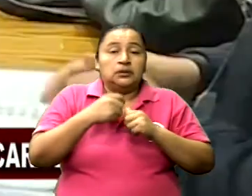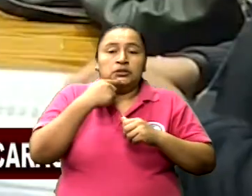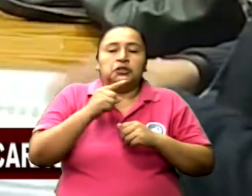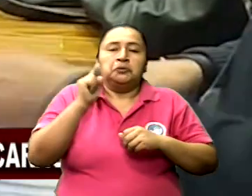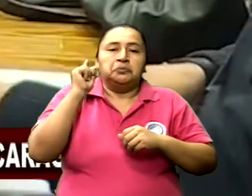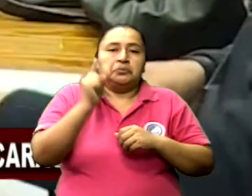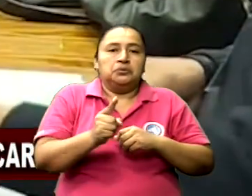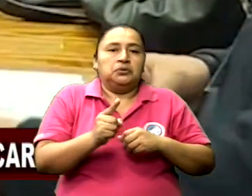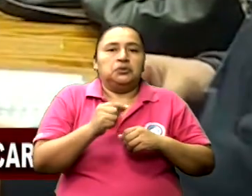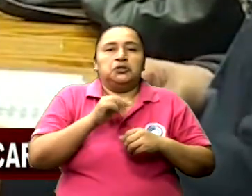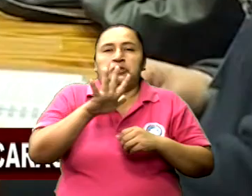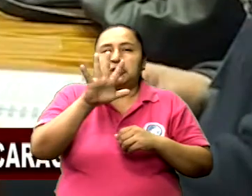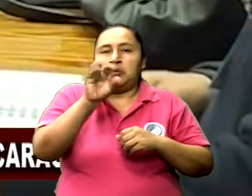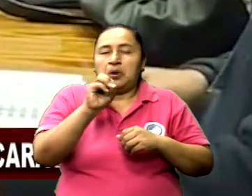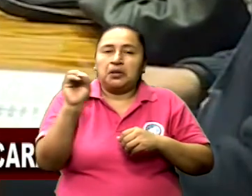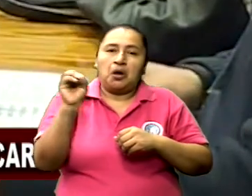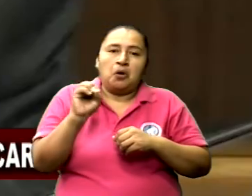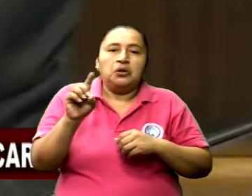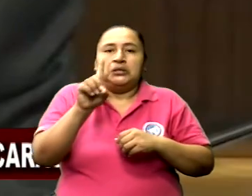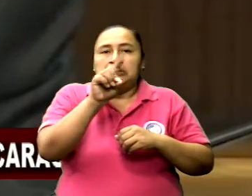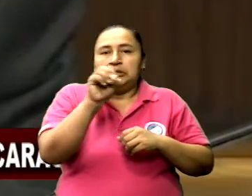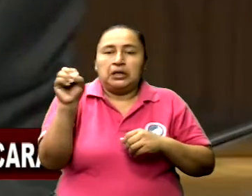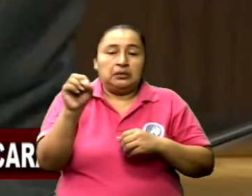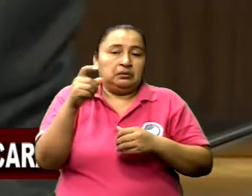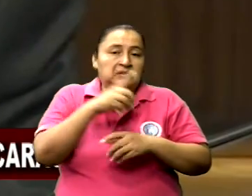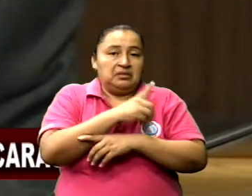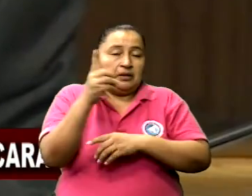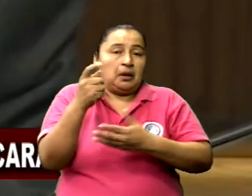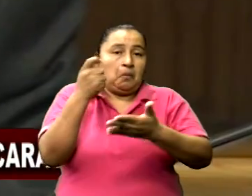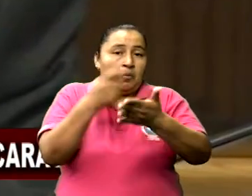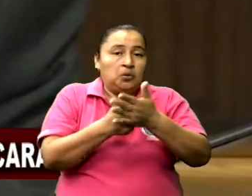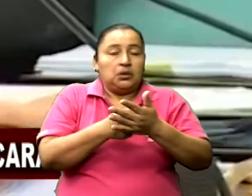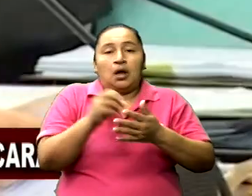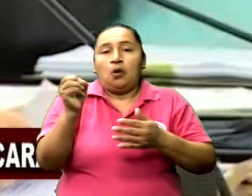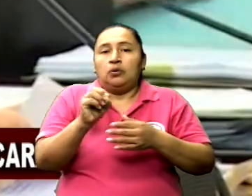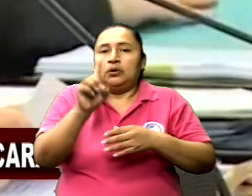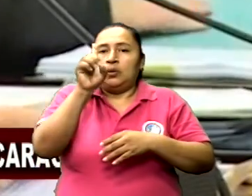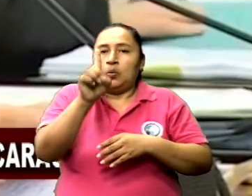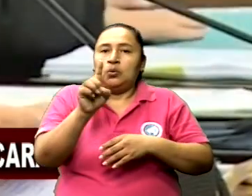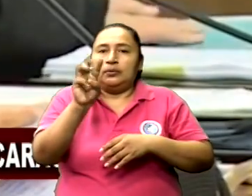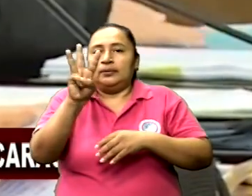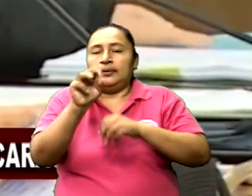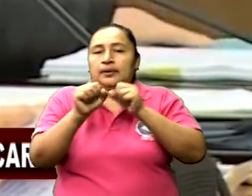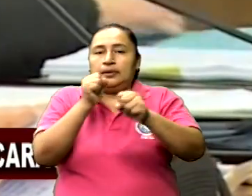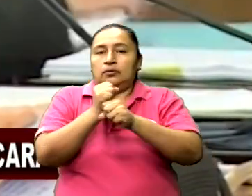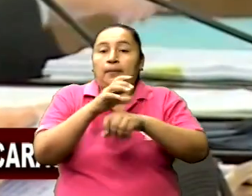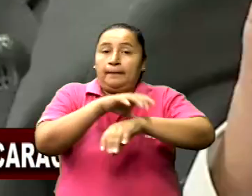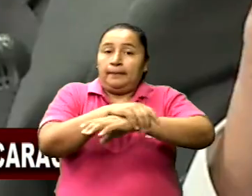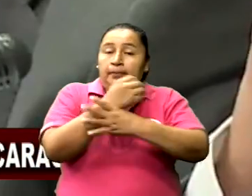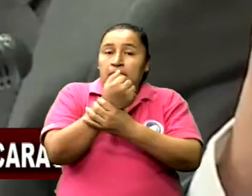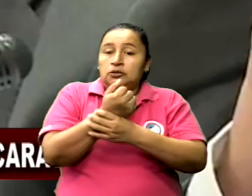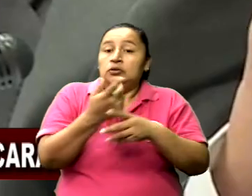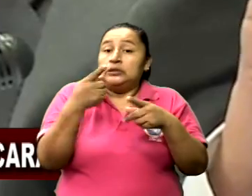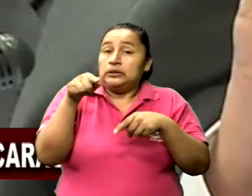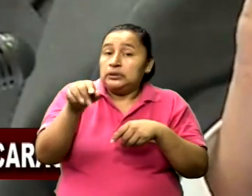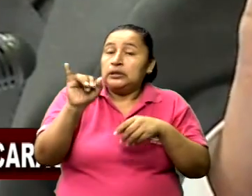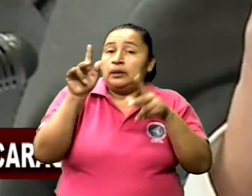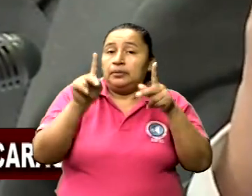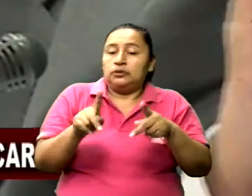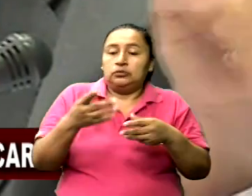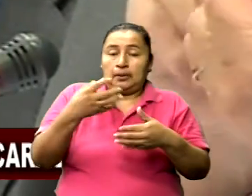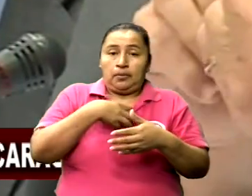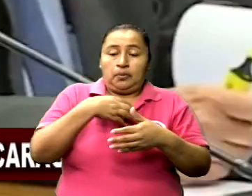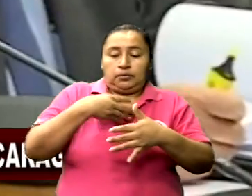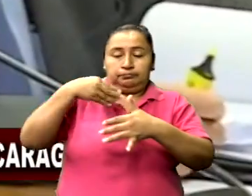sancionado con pena de 50 hasta 100 días multa y de 1 a 3 años de prisión si el funcionario se